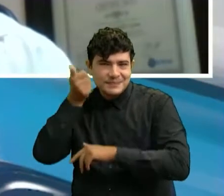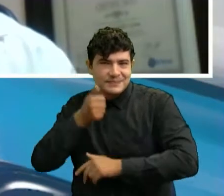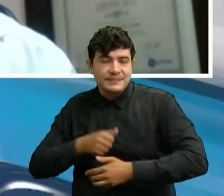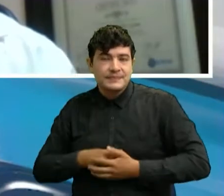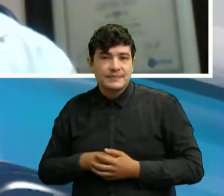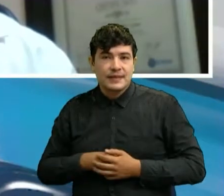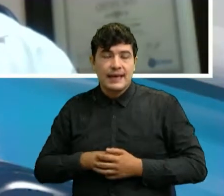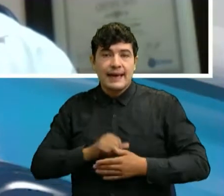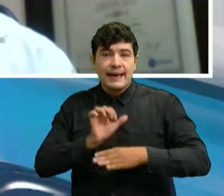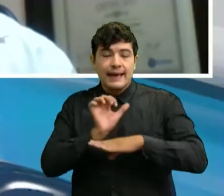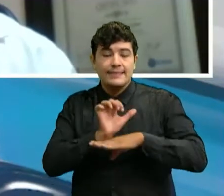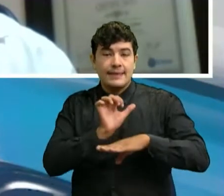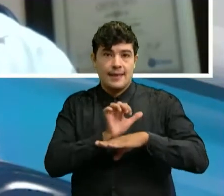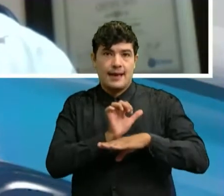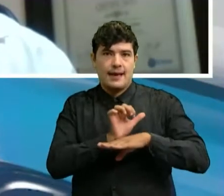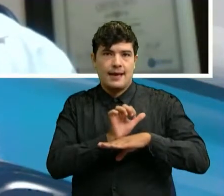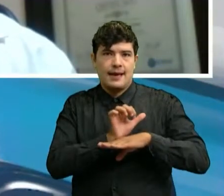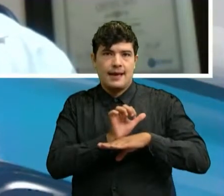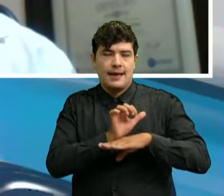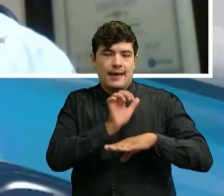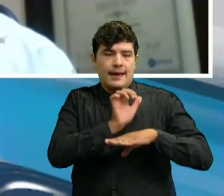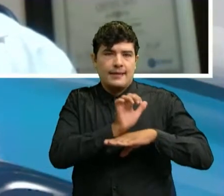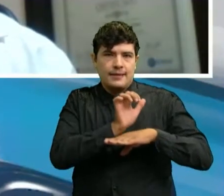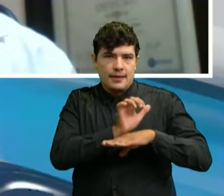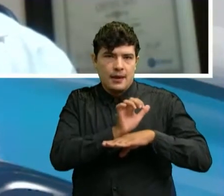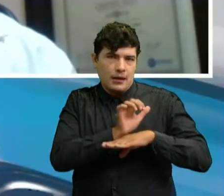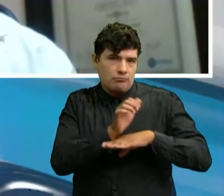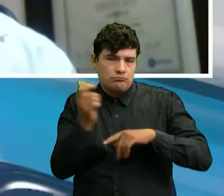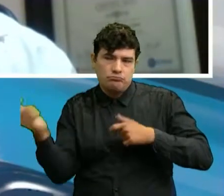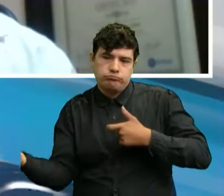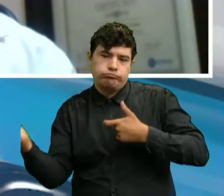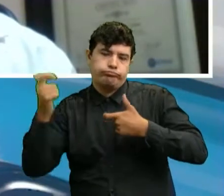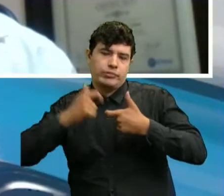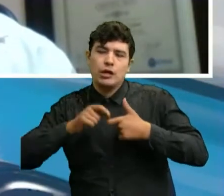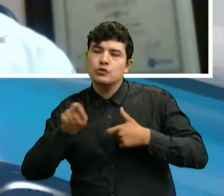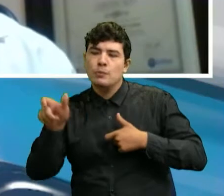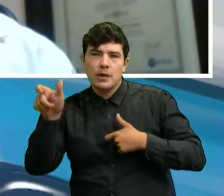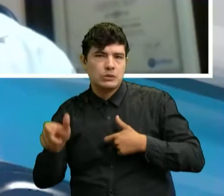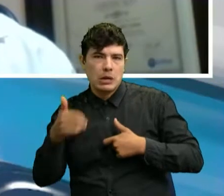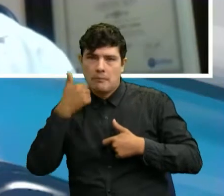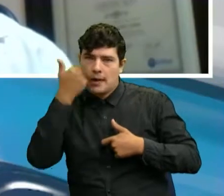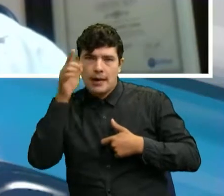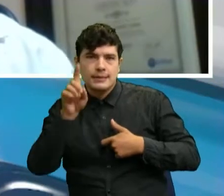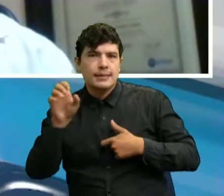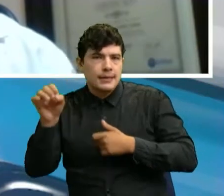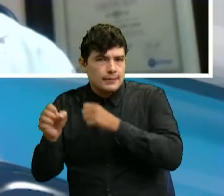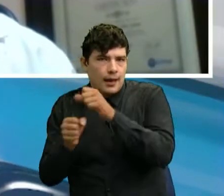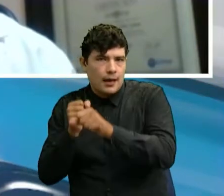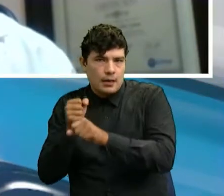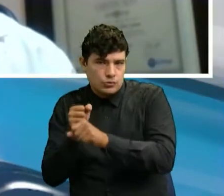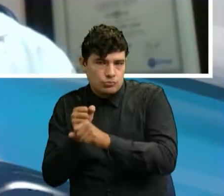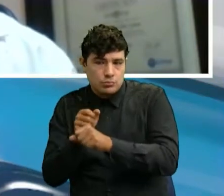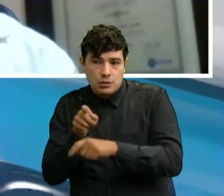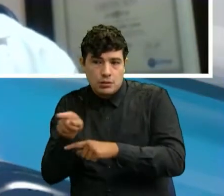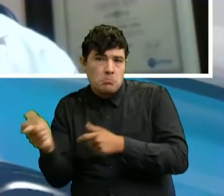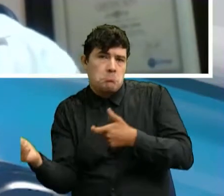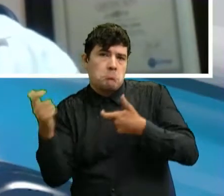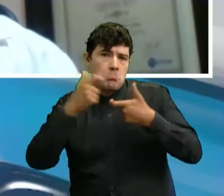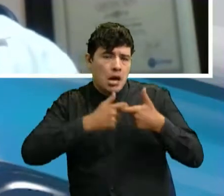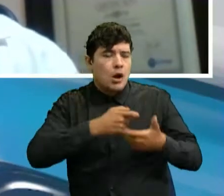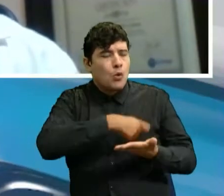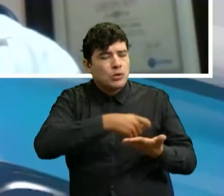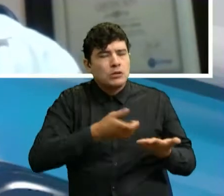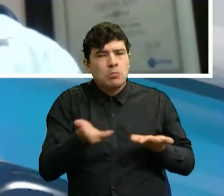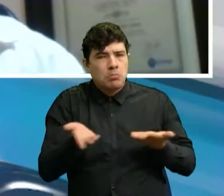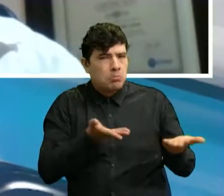requiere contratar a una persona que tiene 60 años. Esta persona dice la va a contratar por prestación de servicios. Esta persona